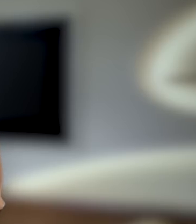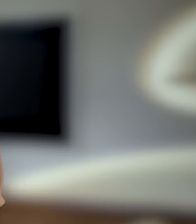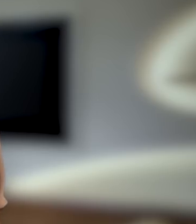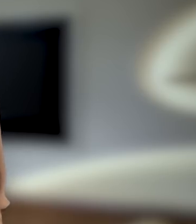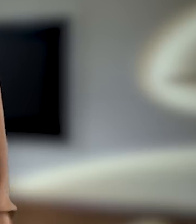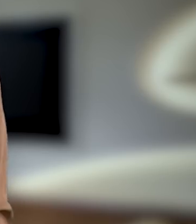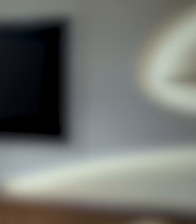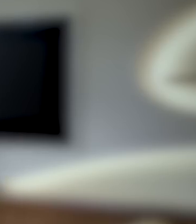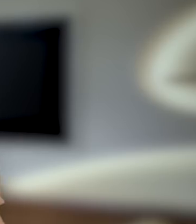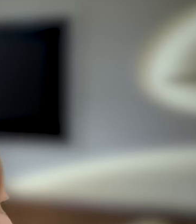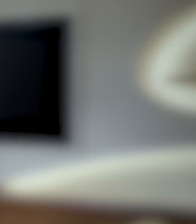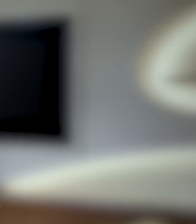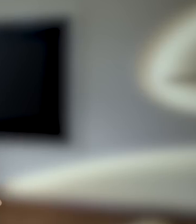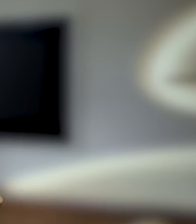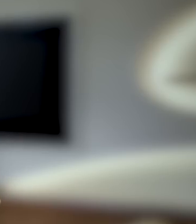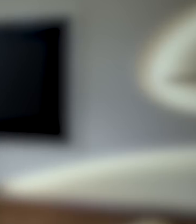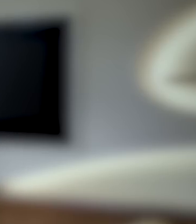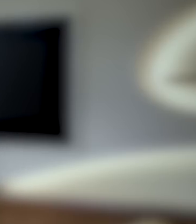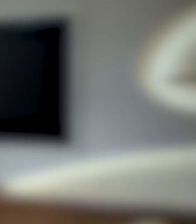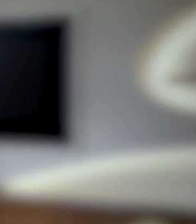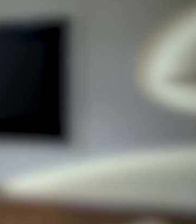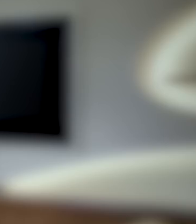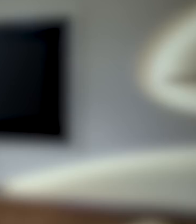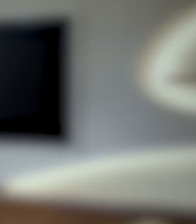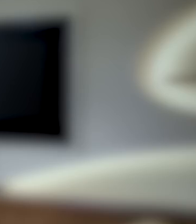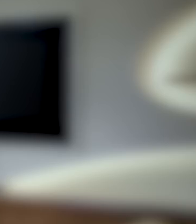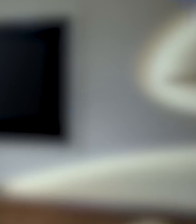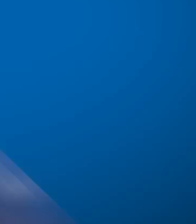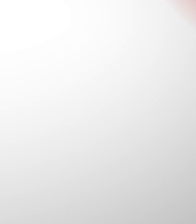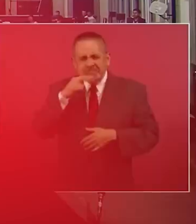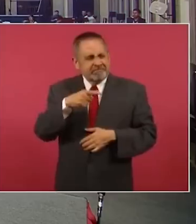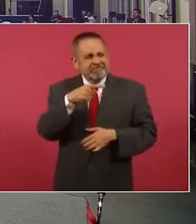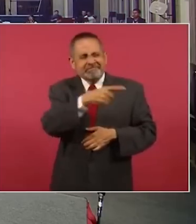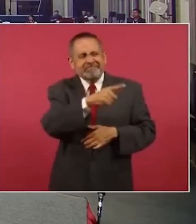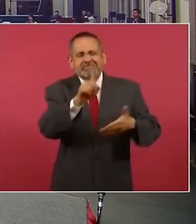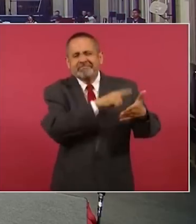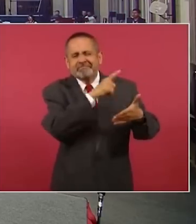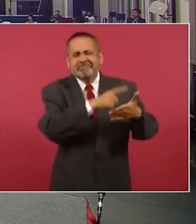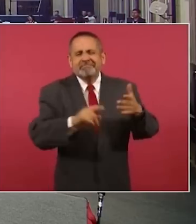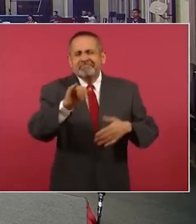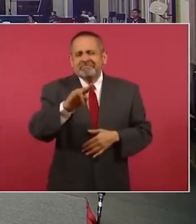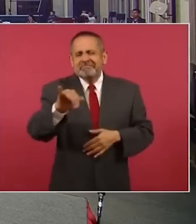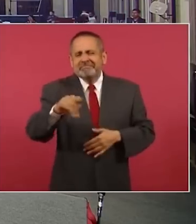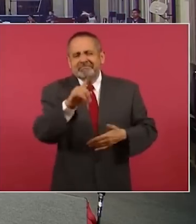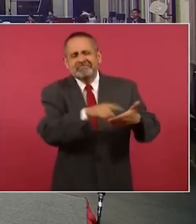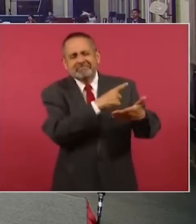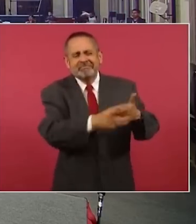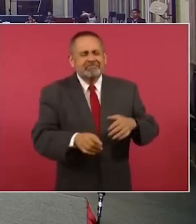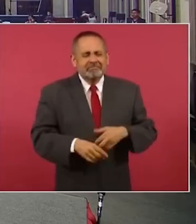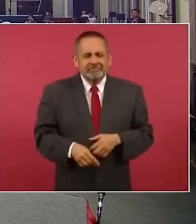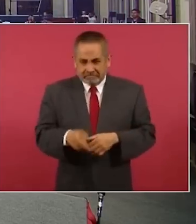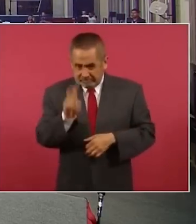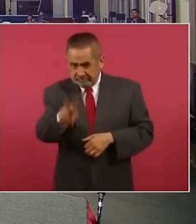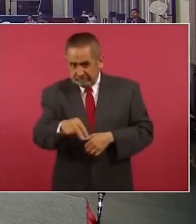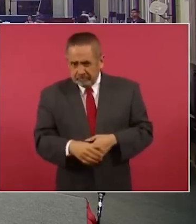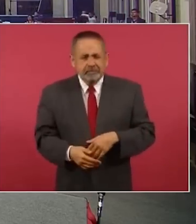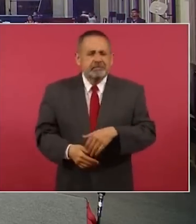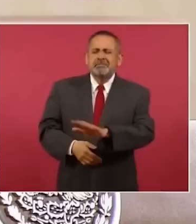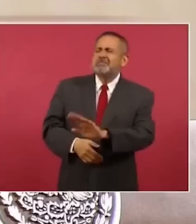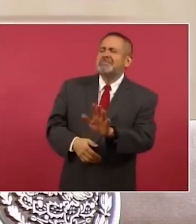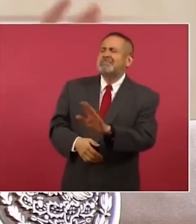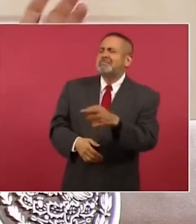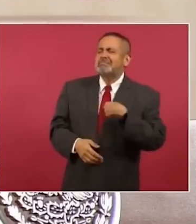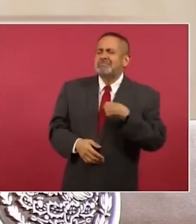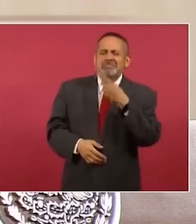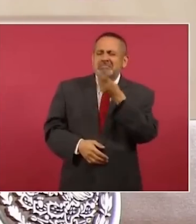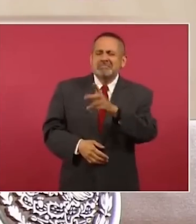lo aniquilo, junto a todo lo que le rodea, de acuerdo a Amos Oz. No No, yo siempre he sostenido lo